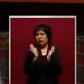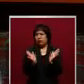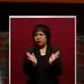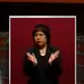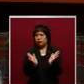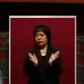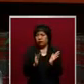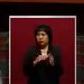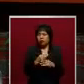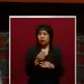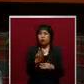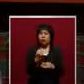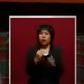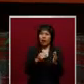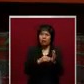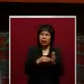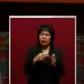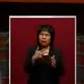Participaron